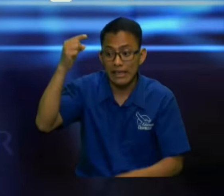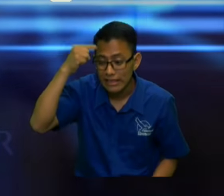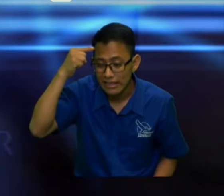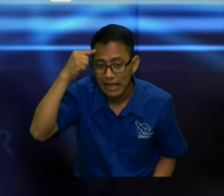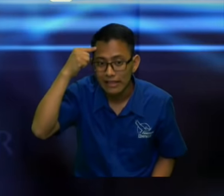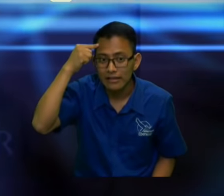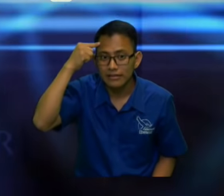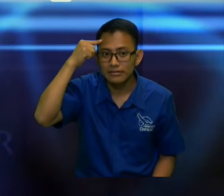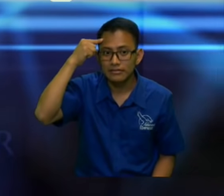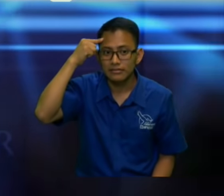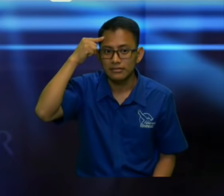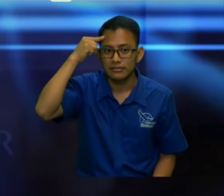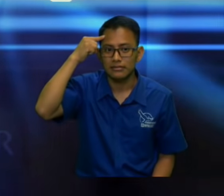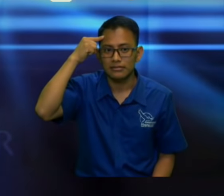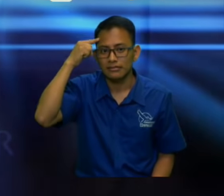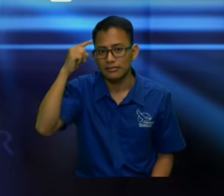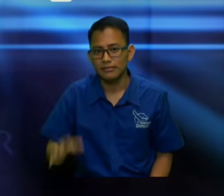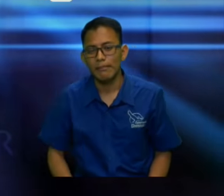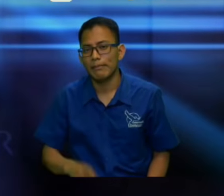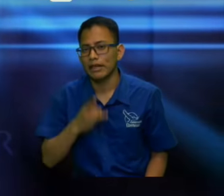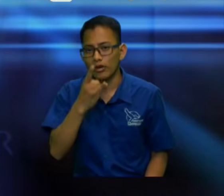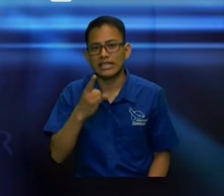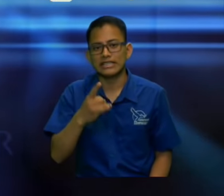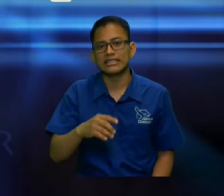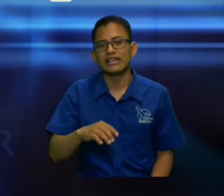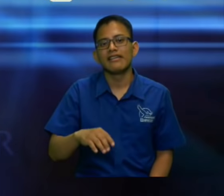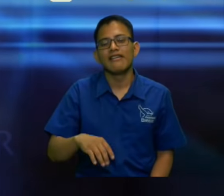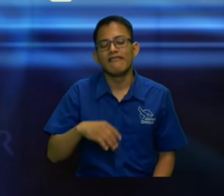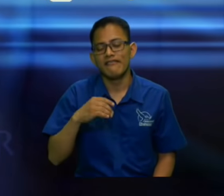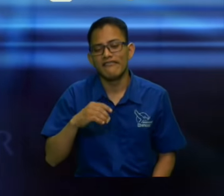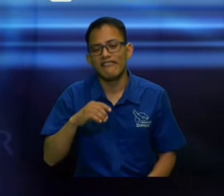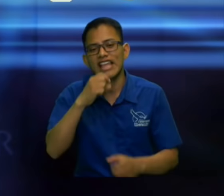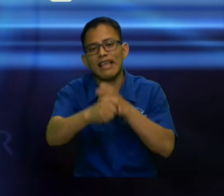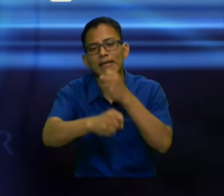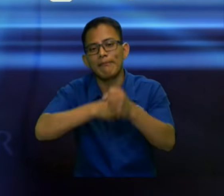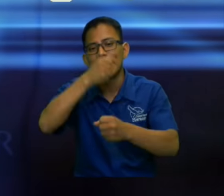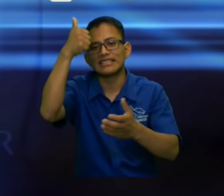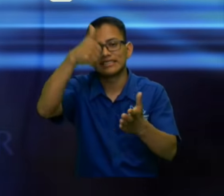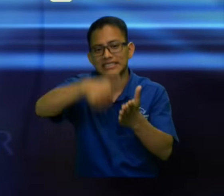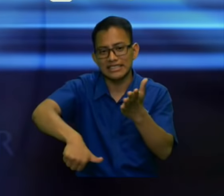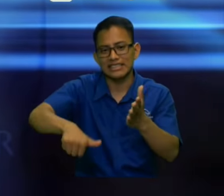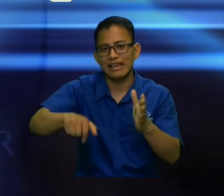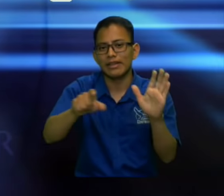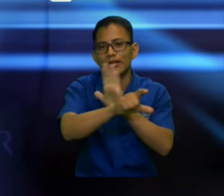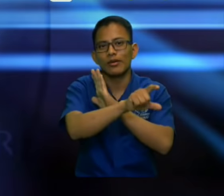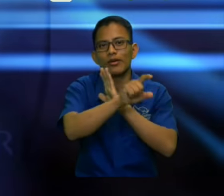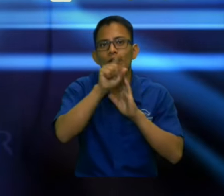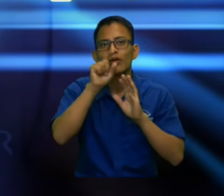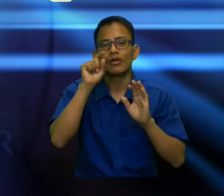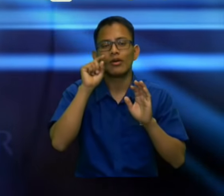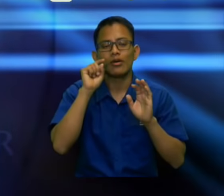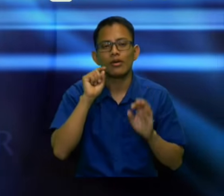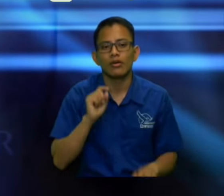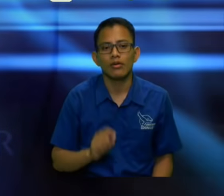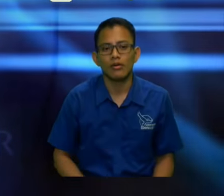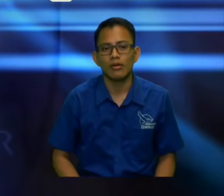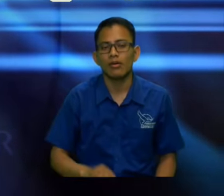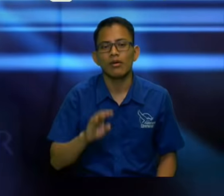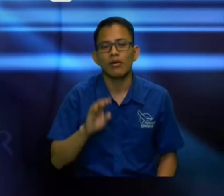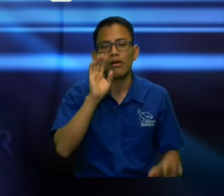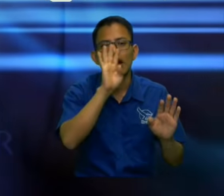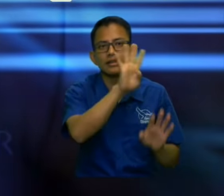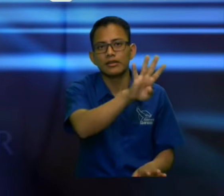¿Cuáles ocho? Lo verdadero, lo digno, lo justo, lo puro, lo